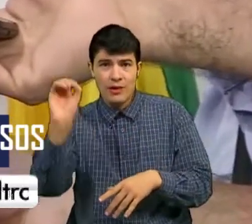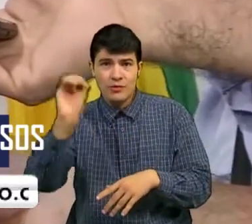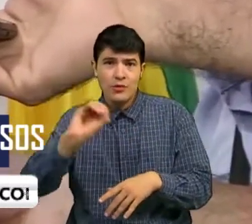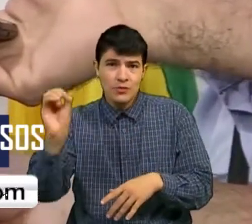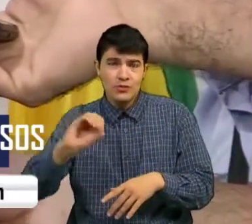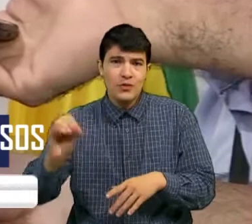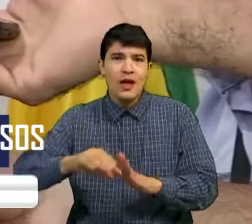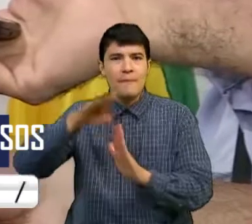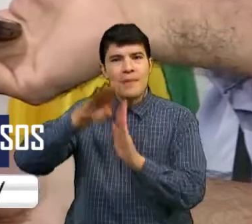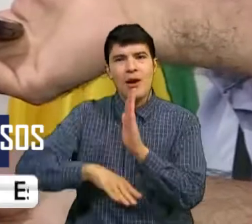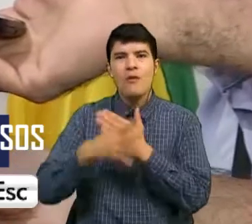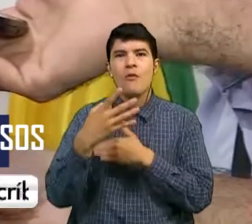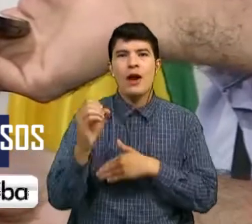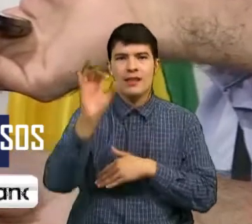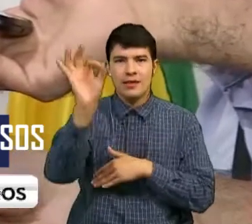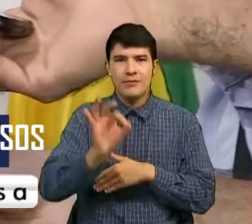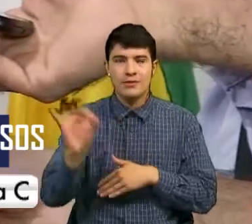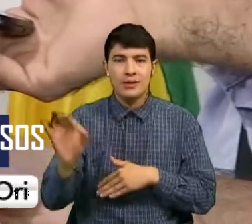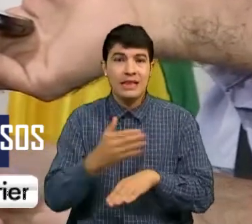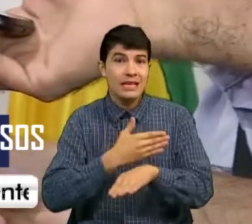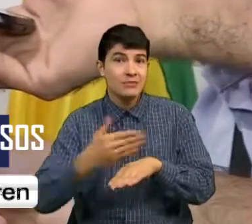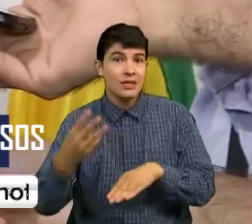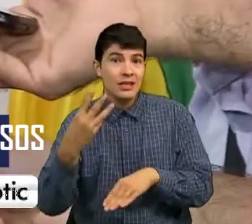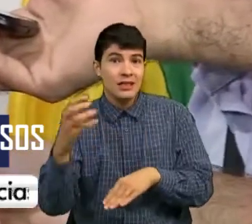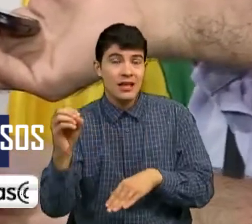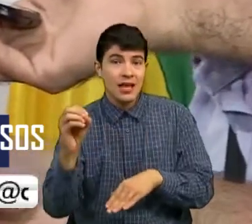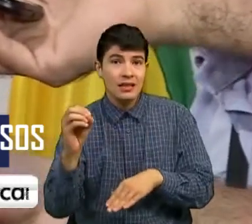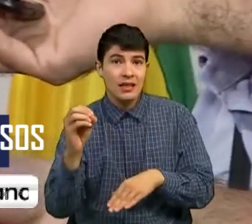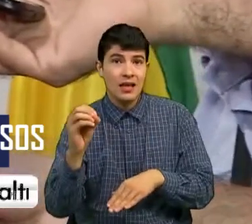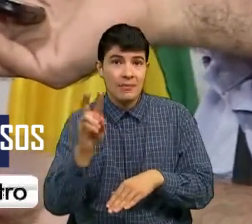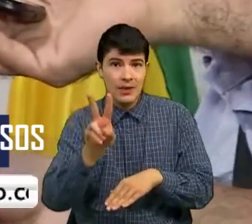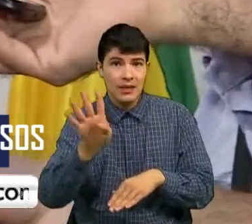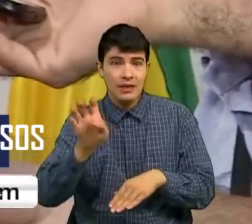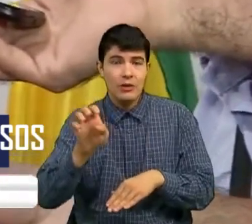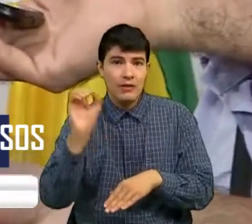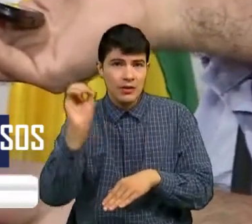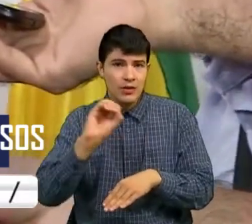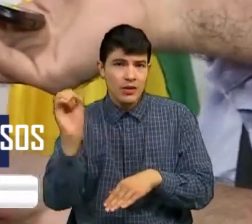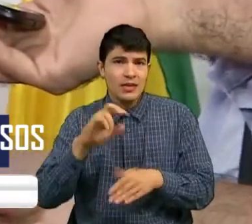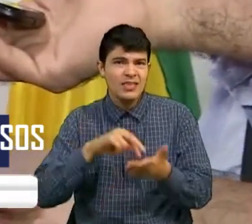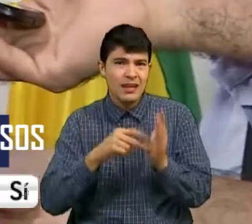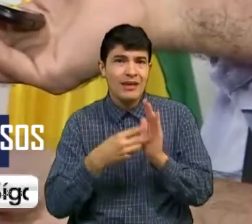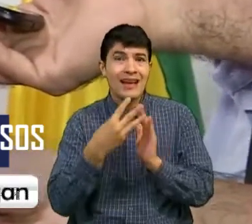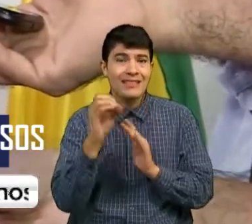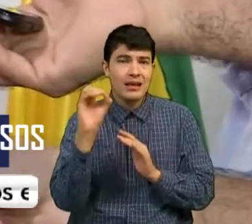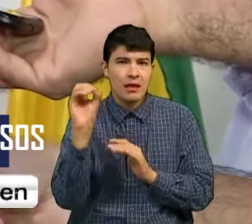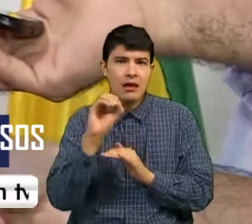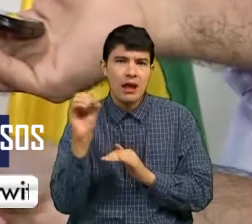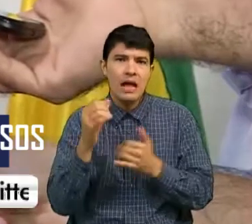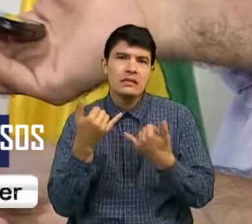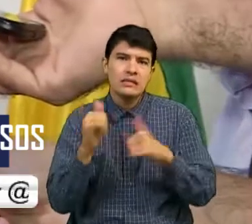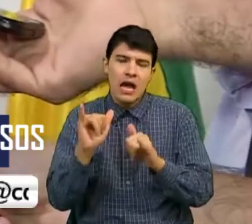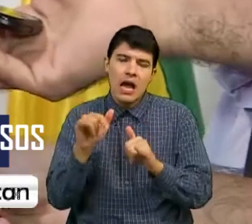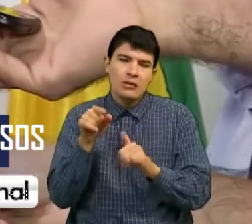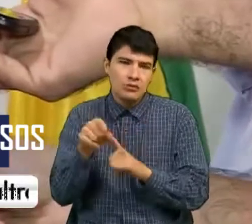es del 40%. Después del 29 de octubre, es decir, a partir del día 30, ya la